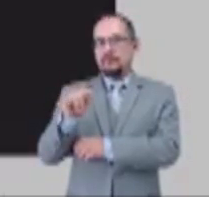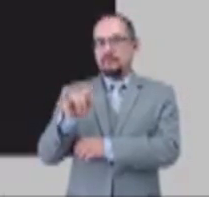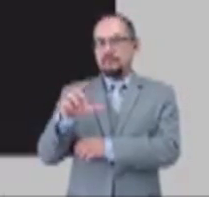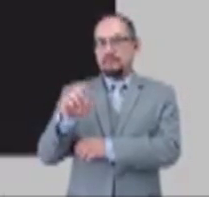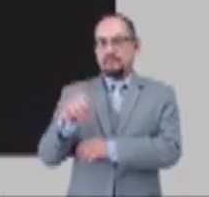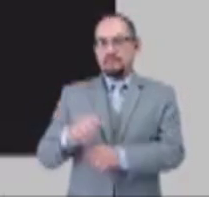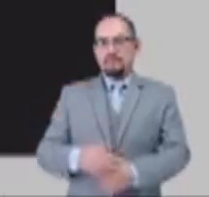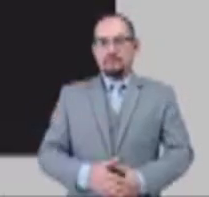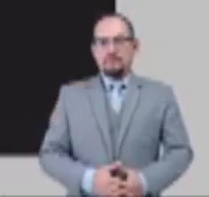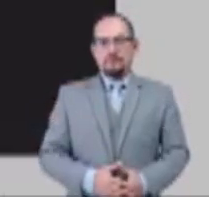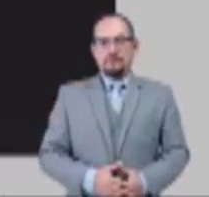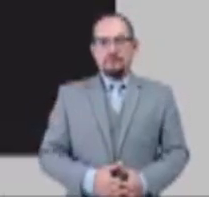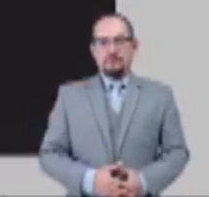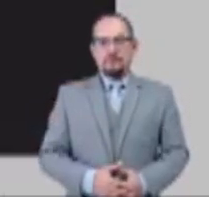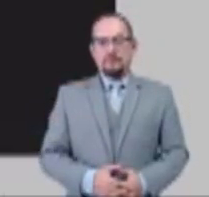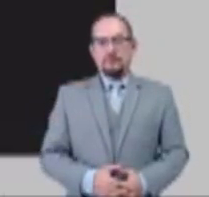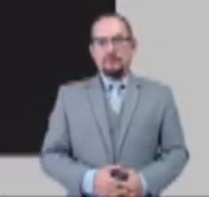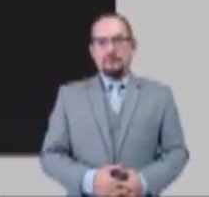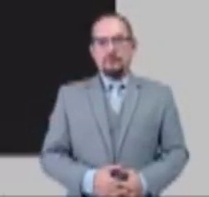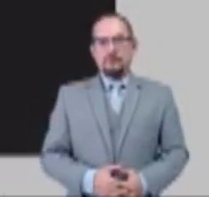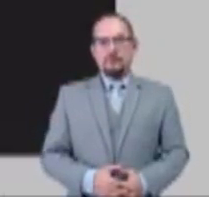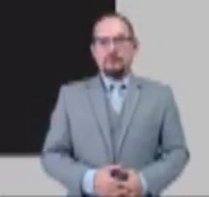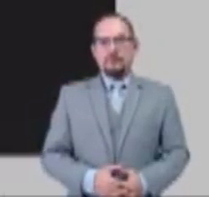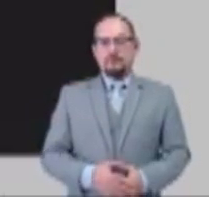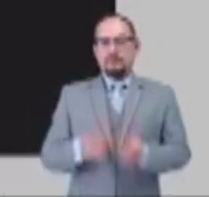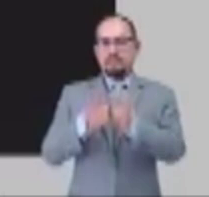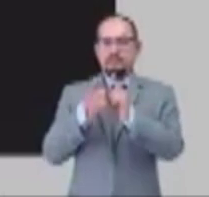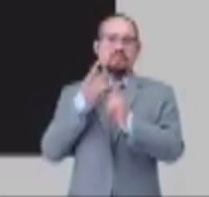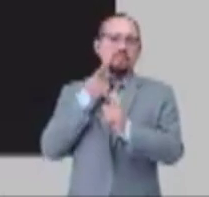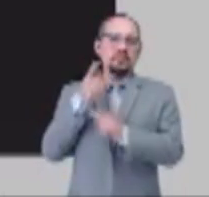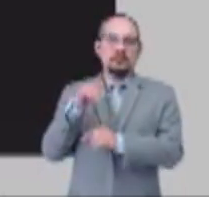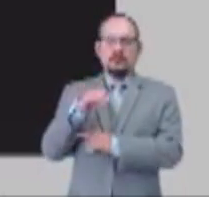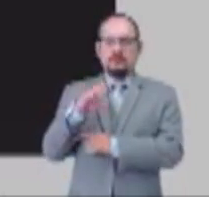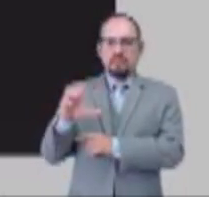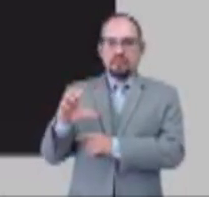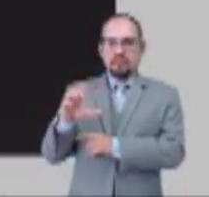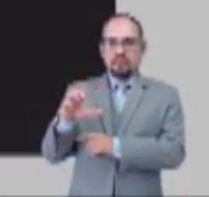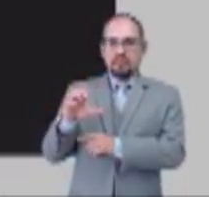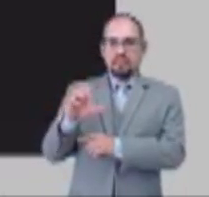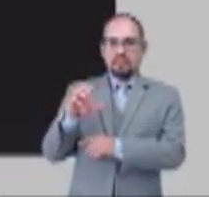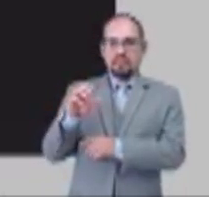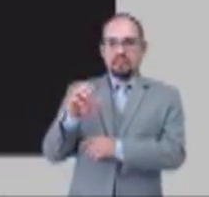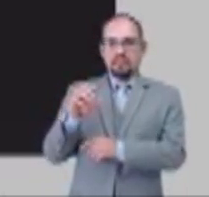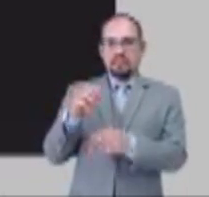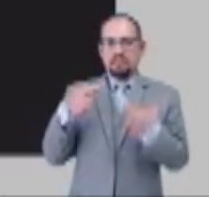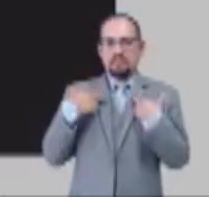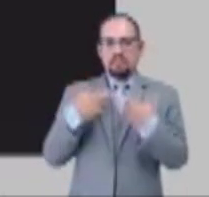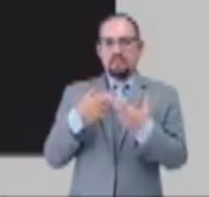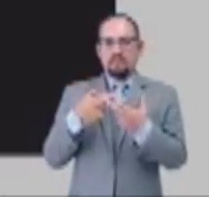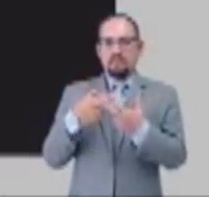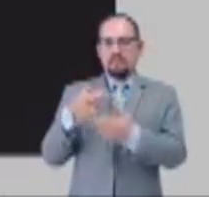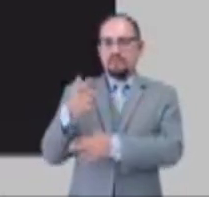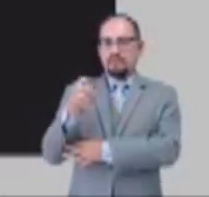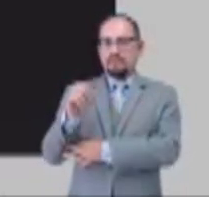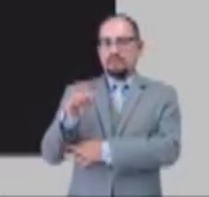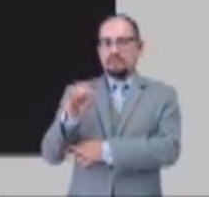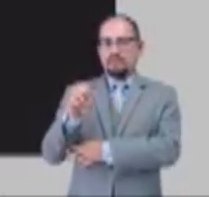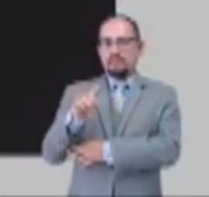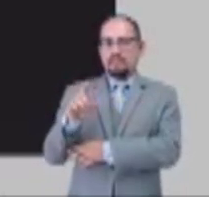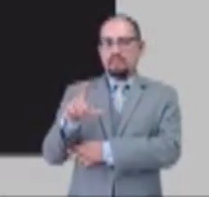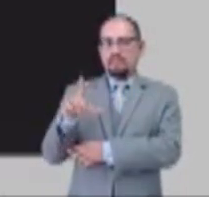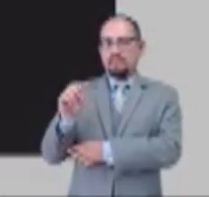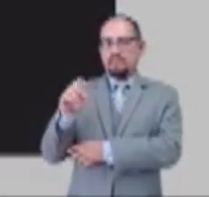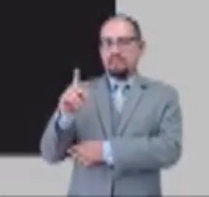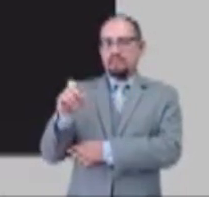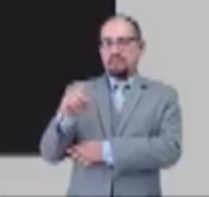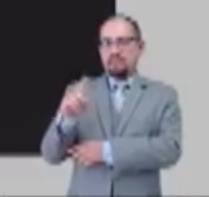carencia de metodología en su realización y certeza en sus resultados en comparación con lo informado en el mes de febrero por lo